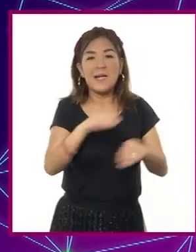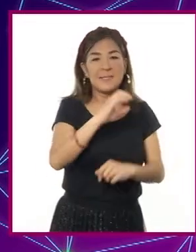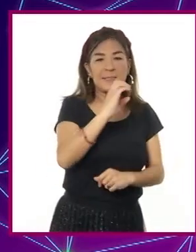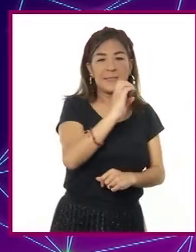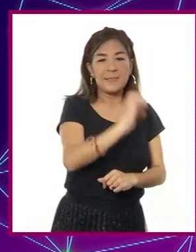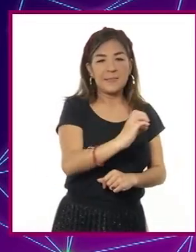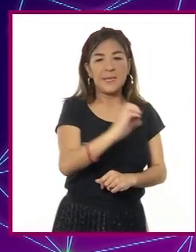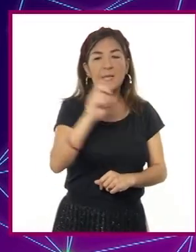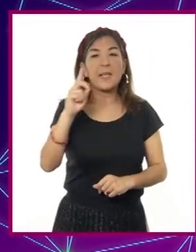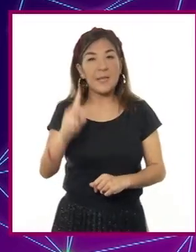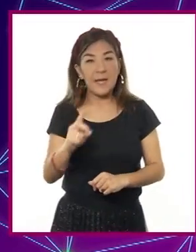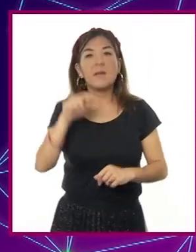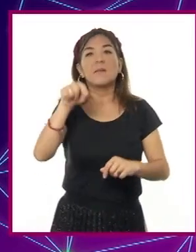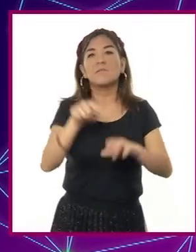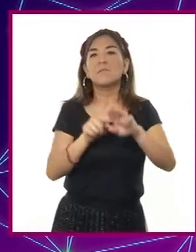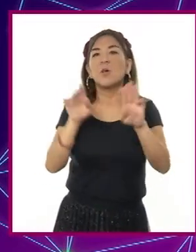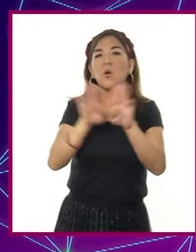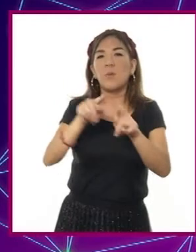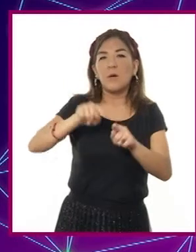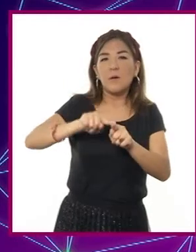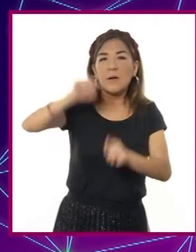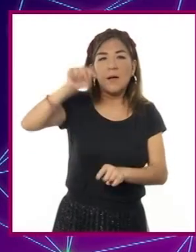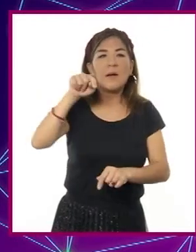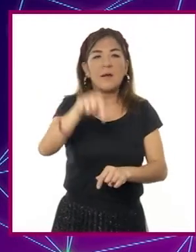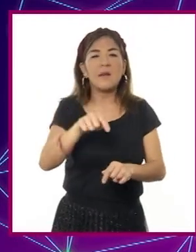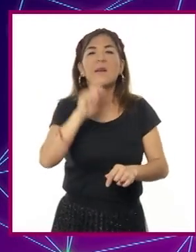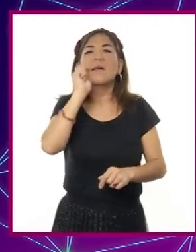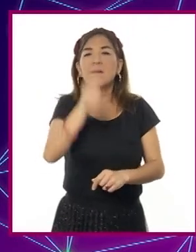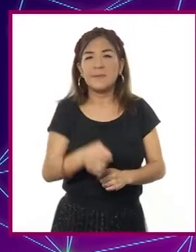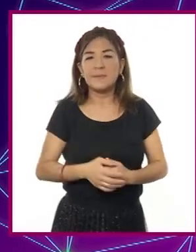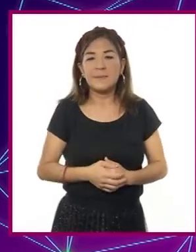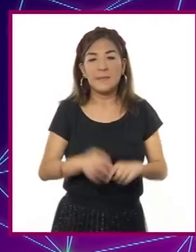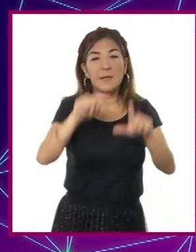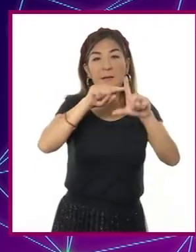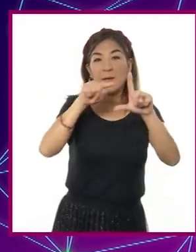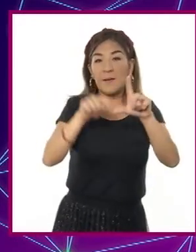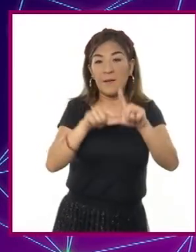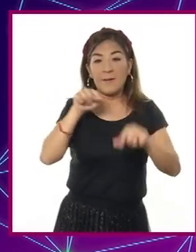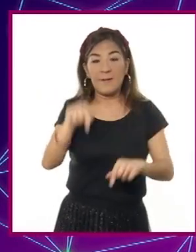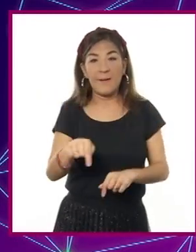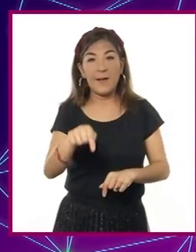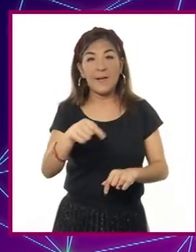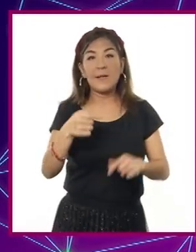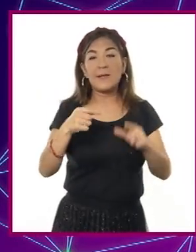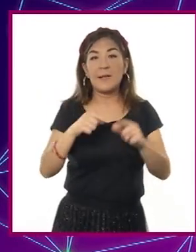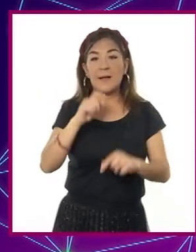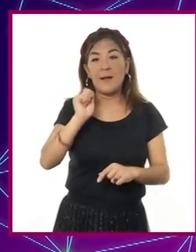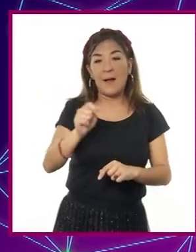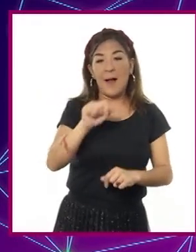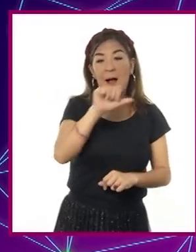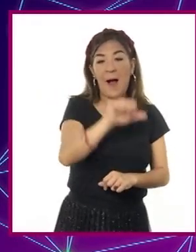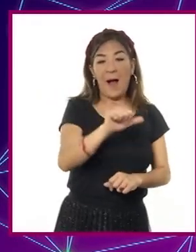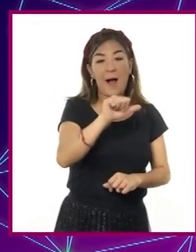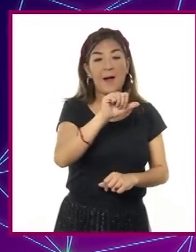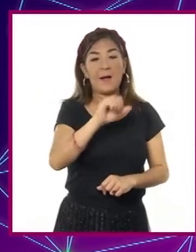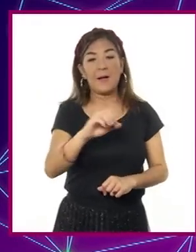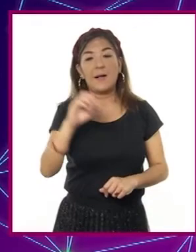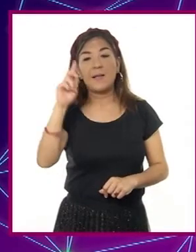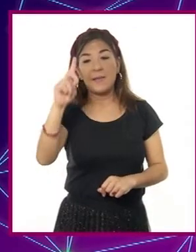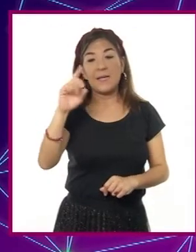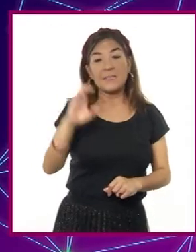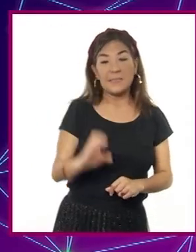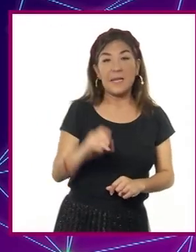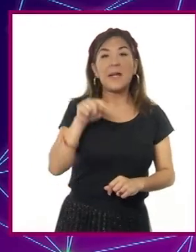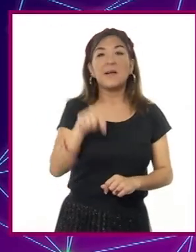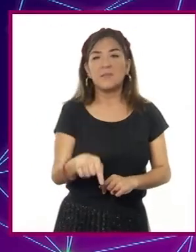es bisectriz del ángulo gamma. En consecuencia, el ángulo exterior del triángulo ADC en el vértice